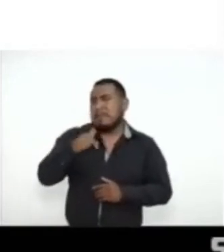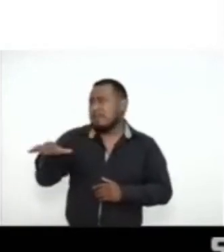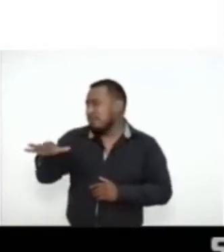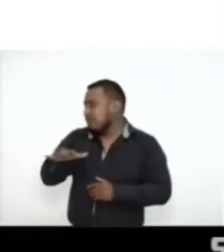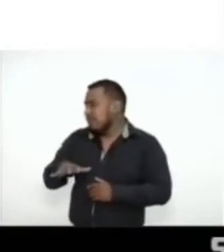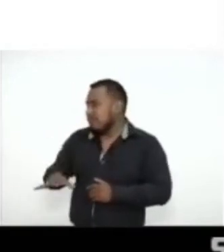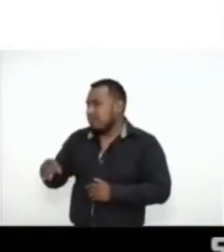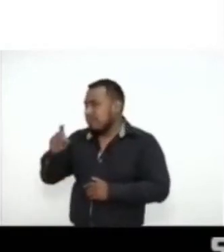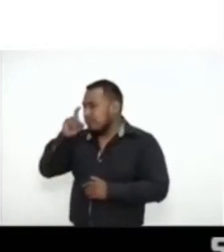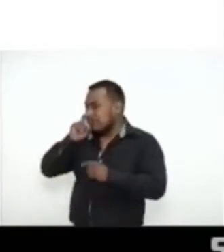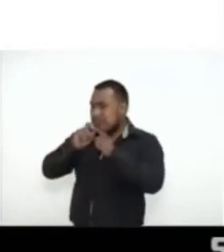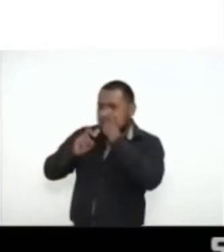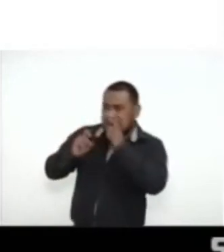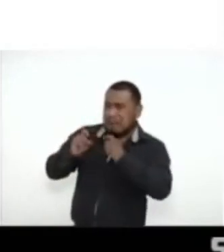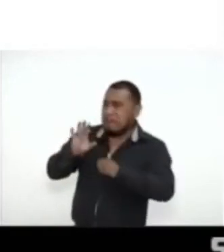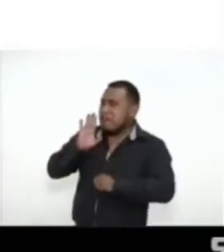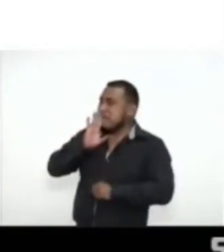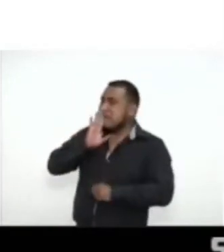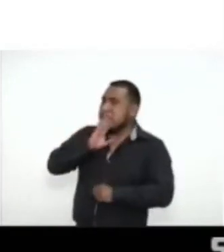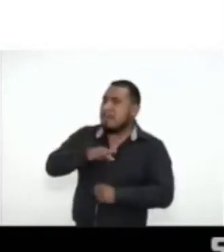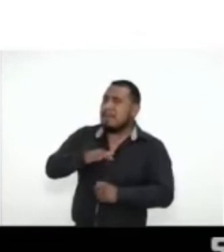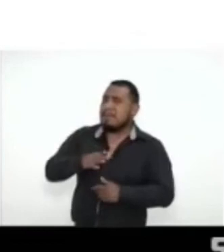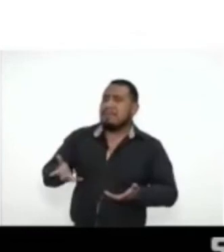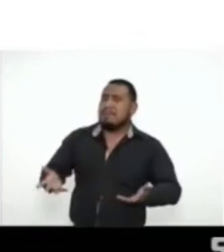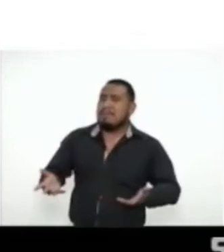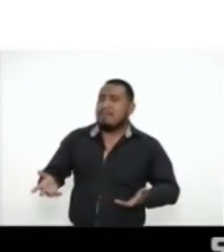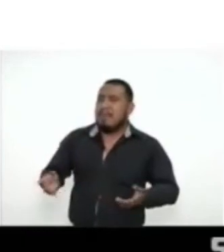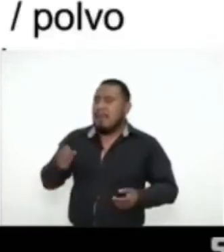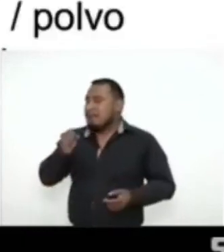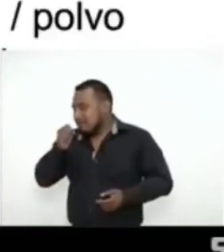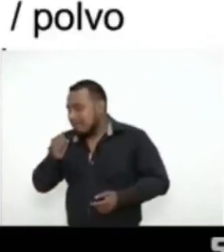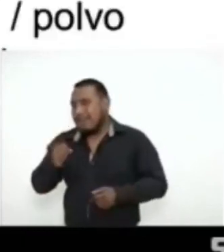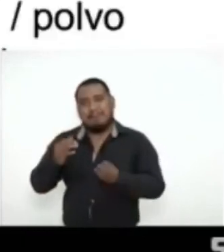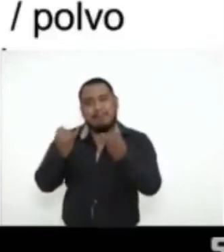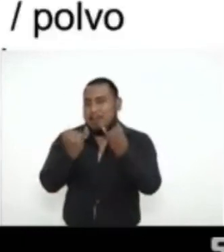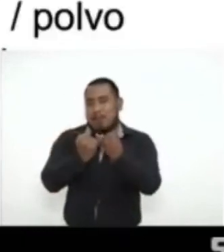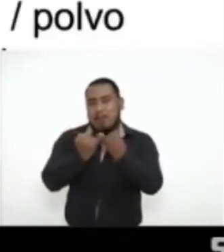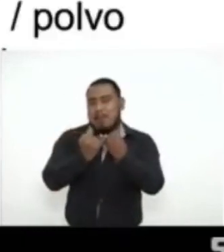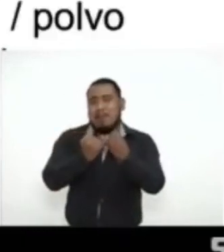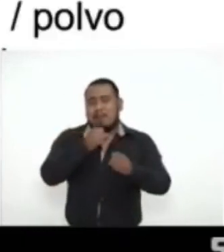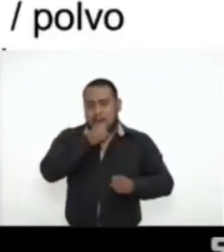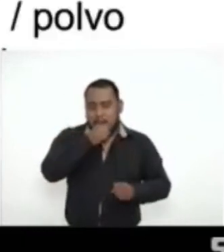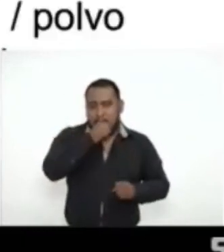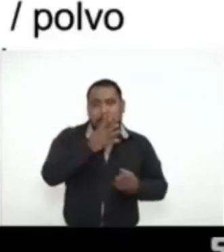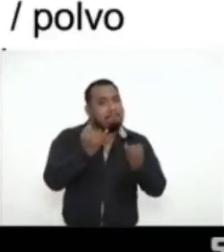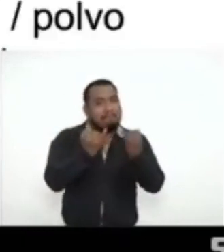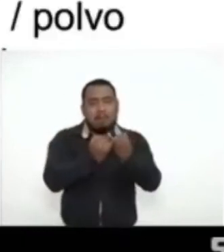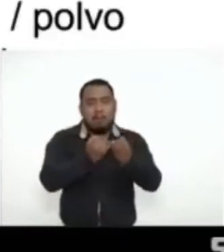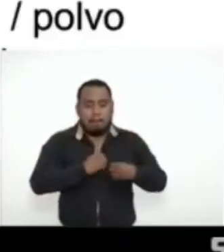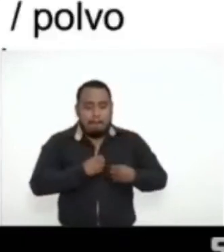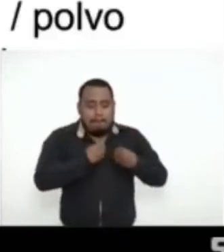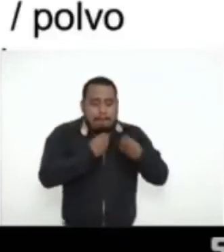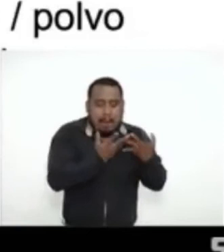me huele rancio, me huele mal, ¿sí? Y estornudo. Lo mismo con la tos. Es sacar un